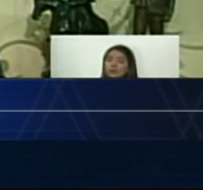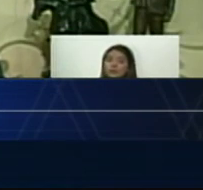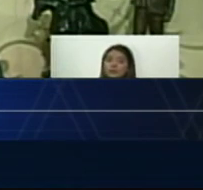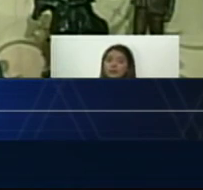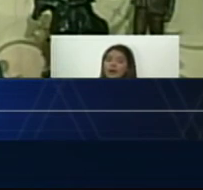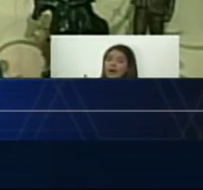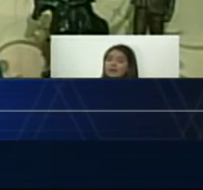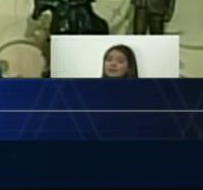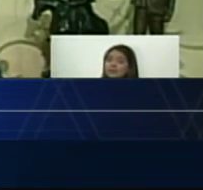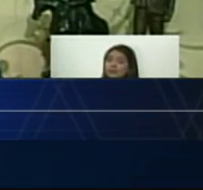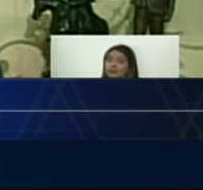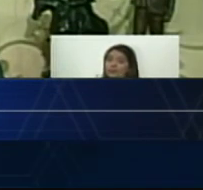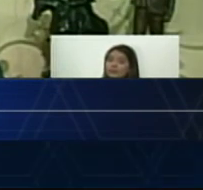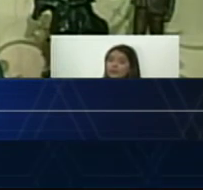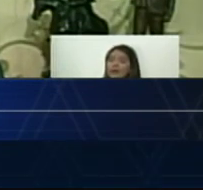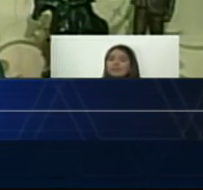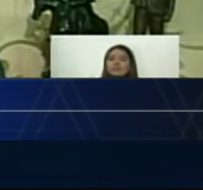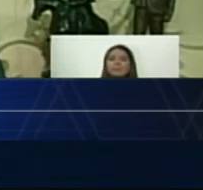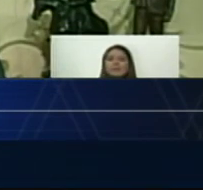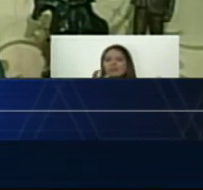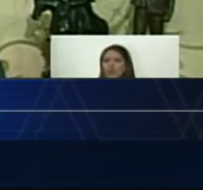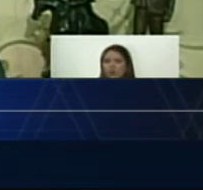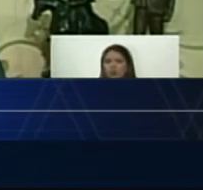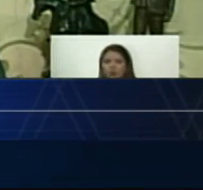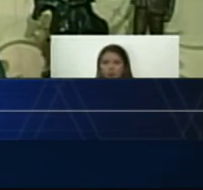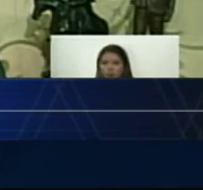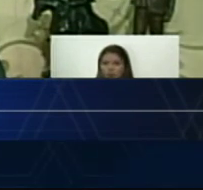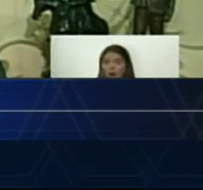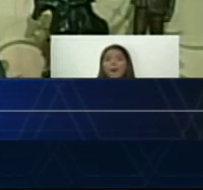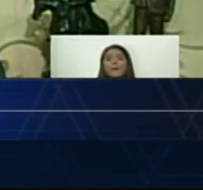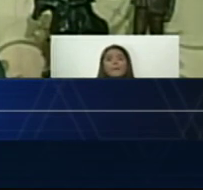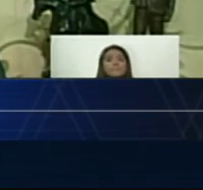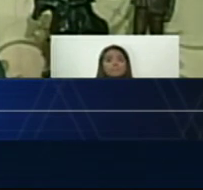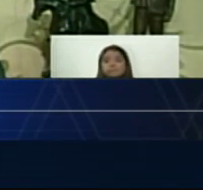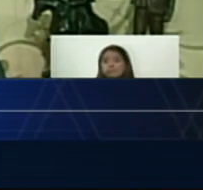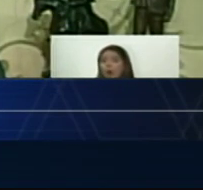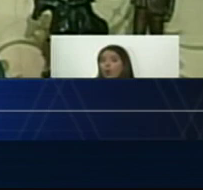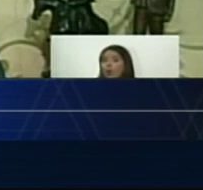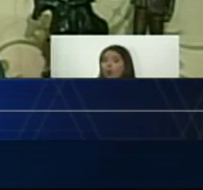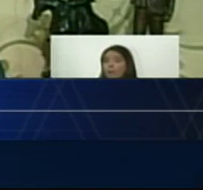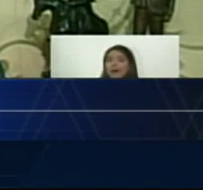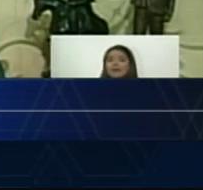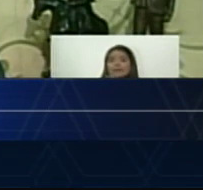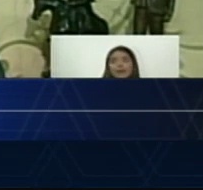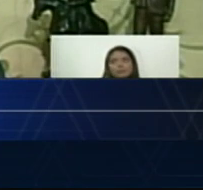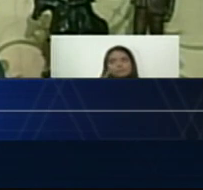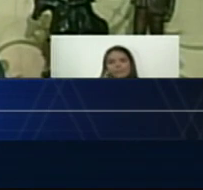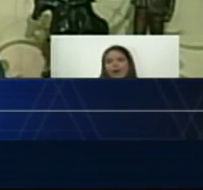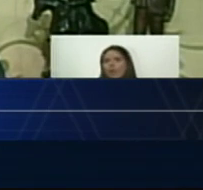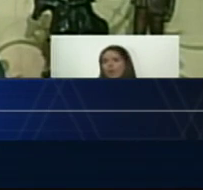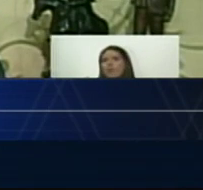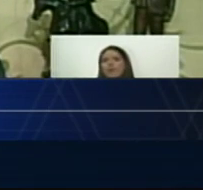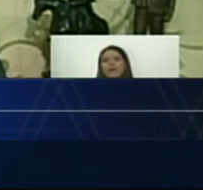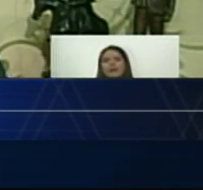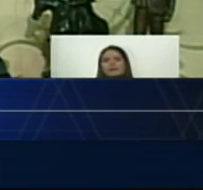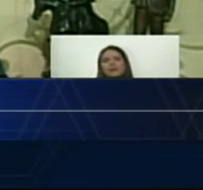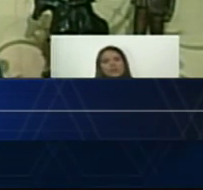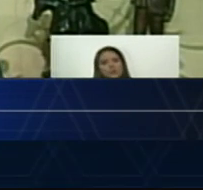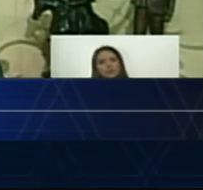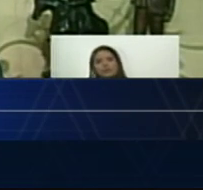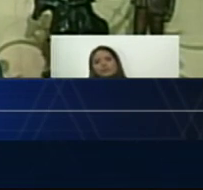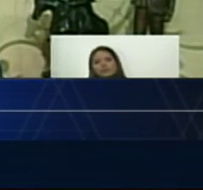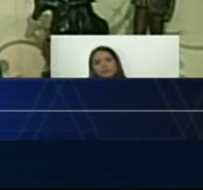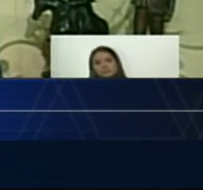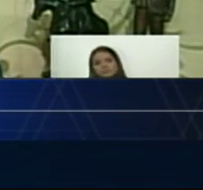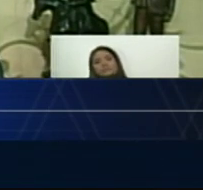entes contratantes en determinados sectores, a fin de agilizar las compras del Estado que revistan carácter de urgencia dentro del plazo de